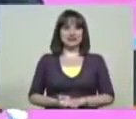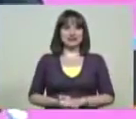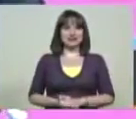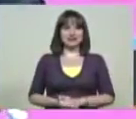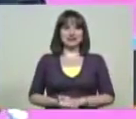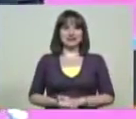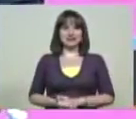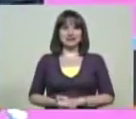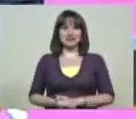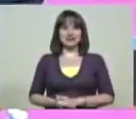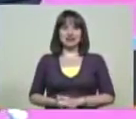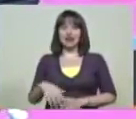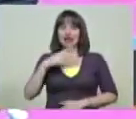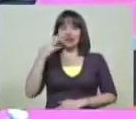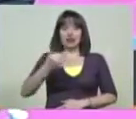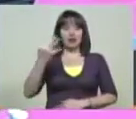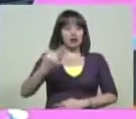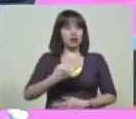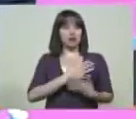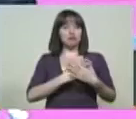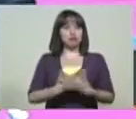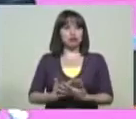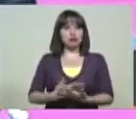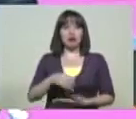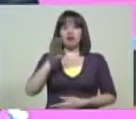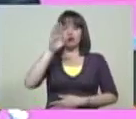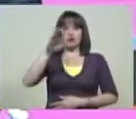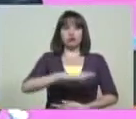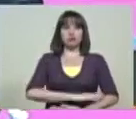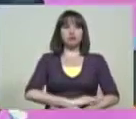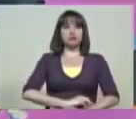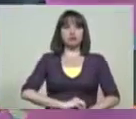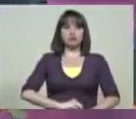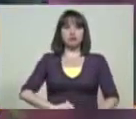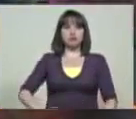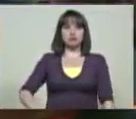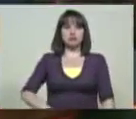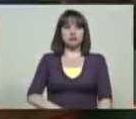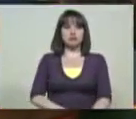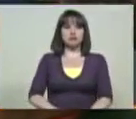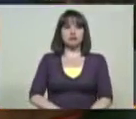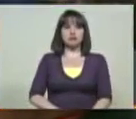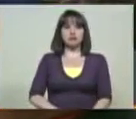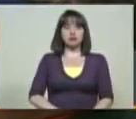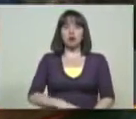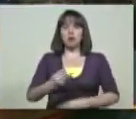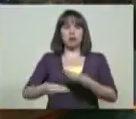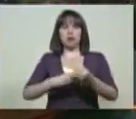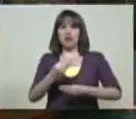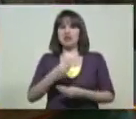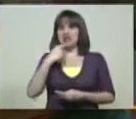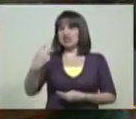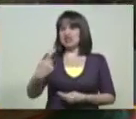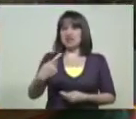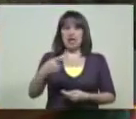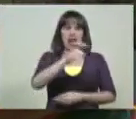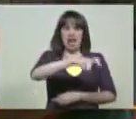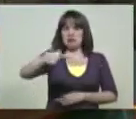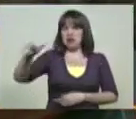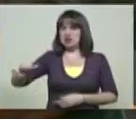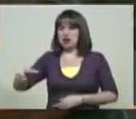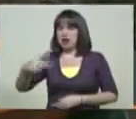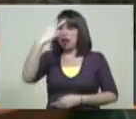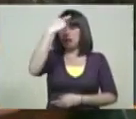puede preservar la vida en el planeta es el futuro pues que el capitalismo puede sacar a los millones de seres humanos de la